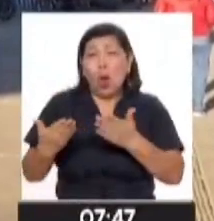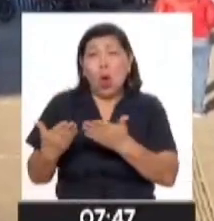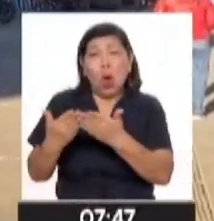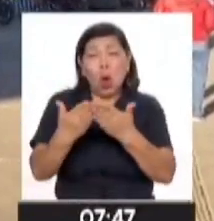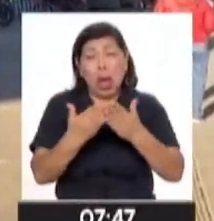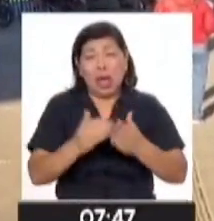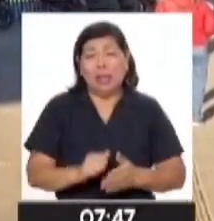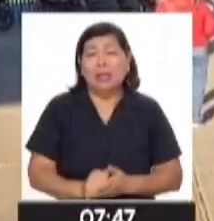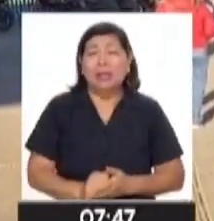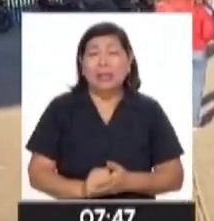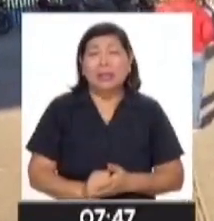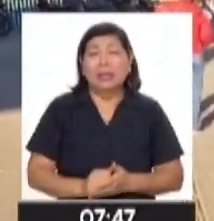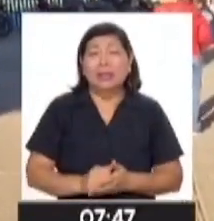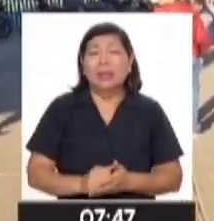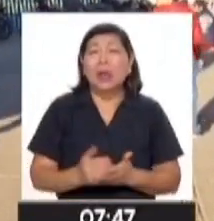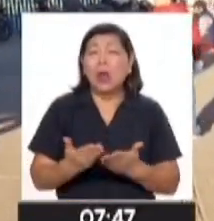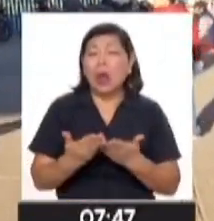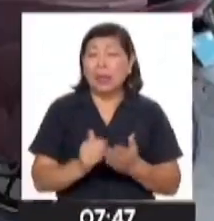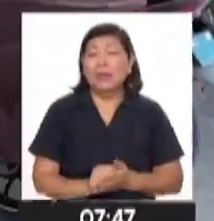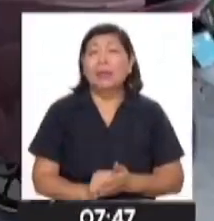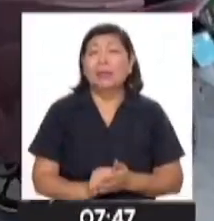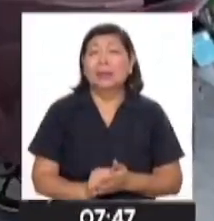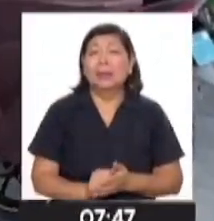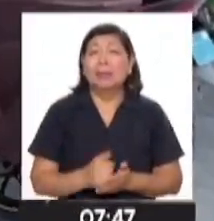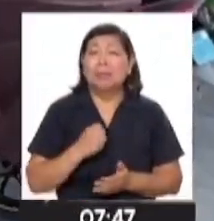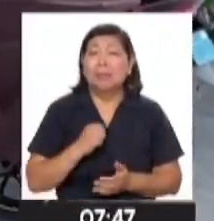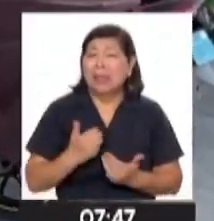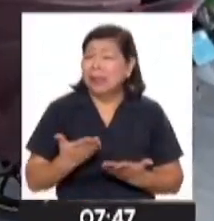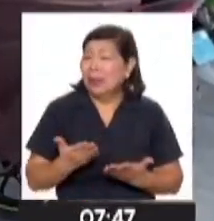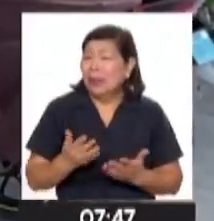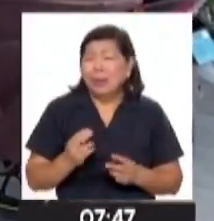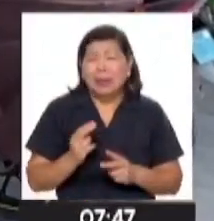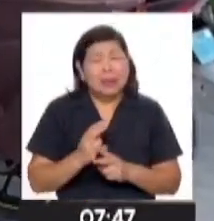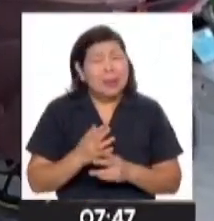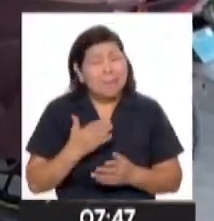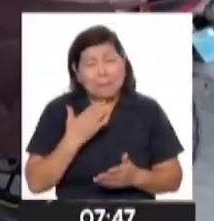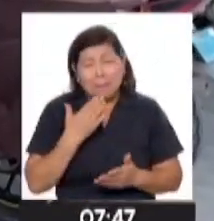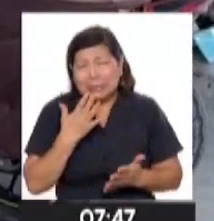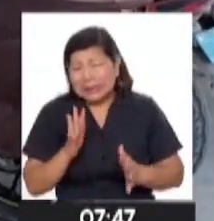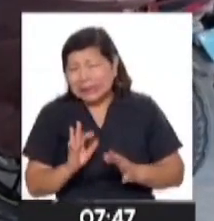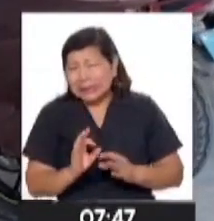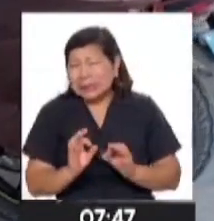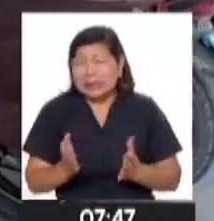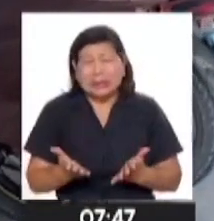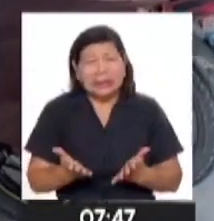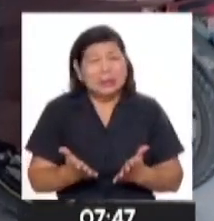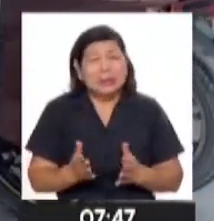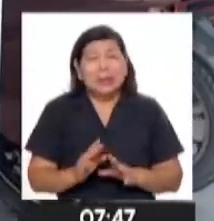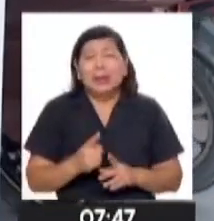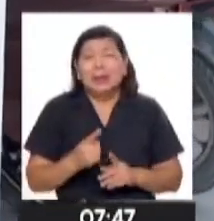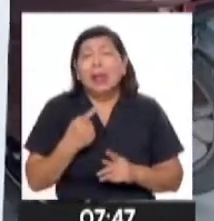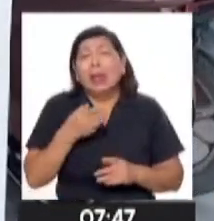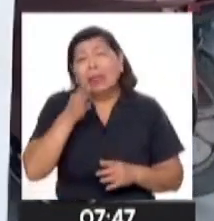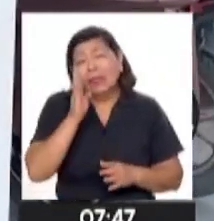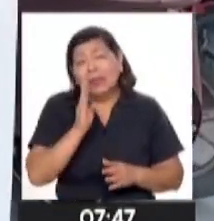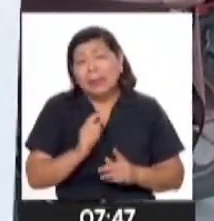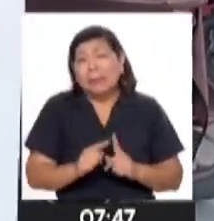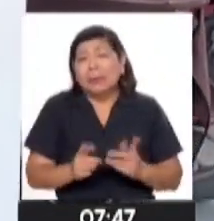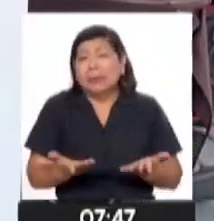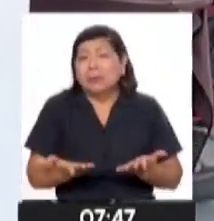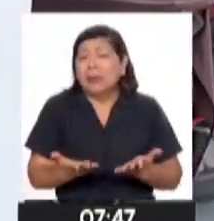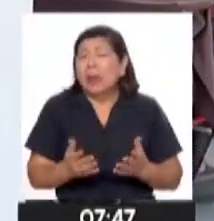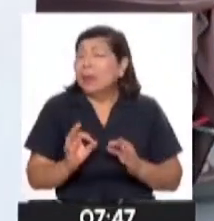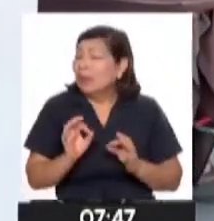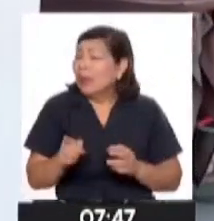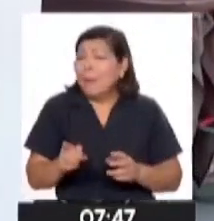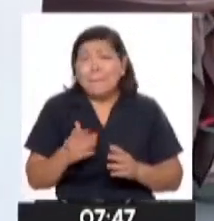educativa Joaquín Capelo. Mi amigo está bien delicado de salud. Todo depende del Señor. Porque está bien